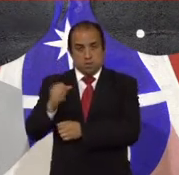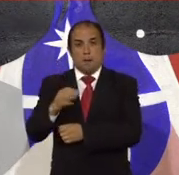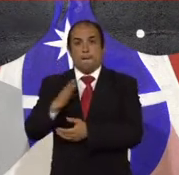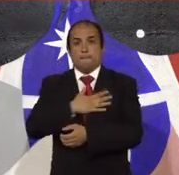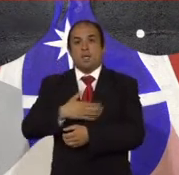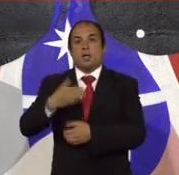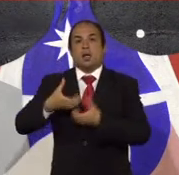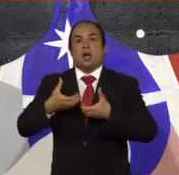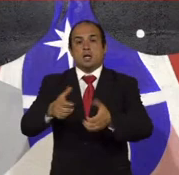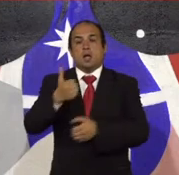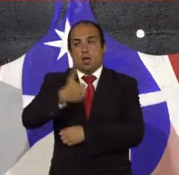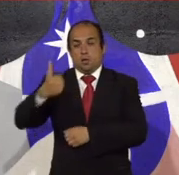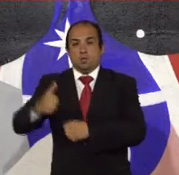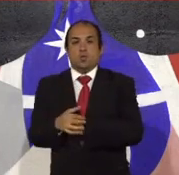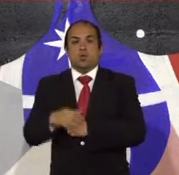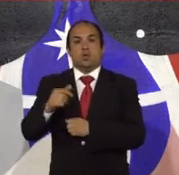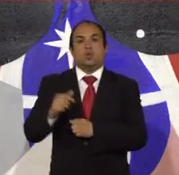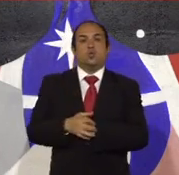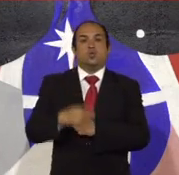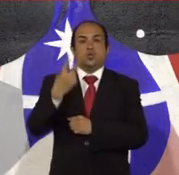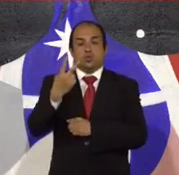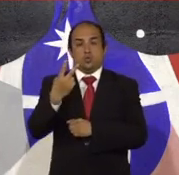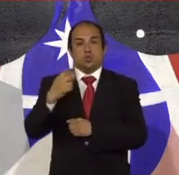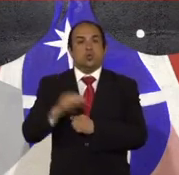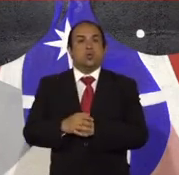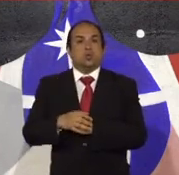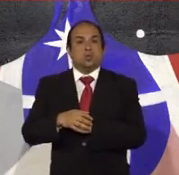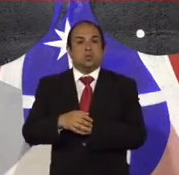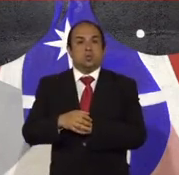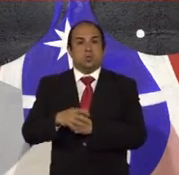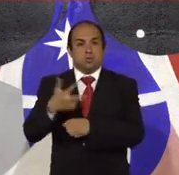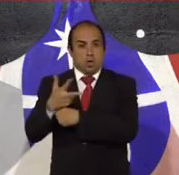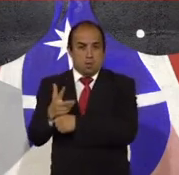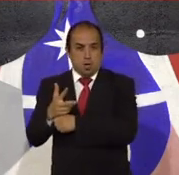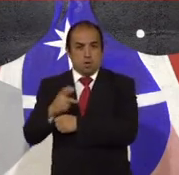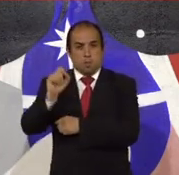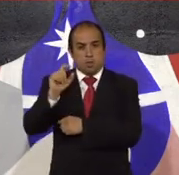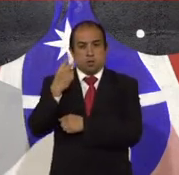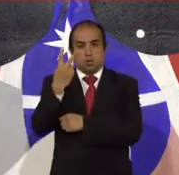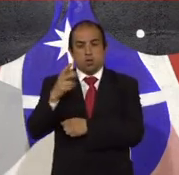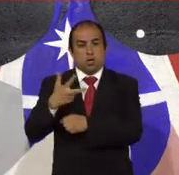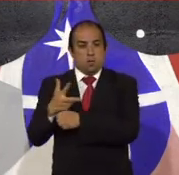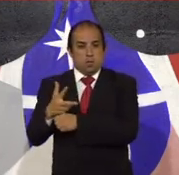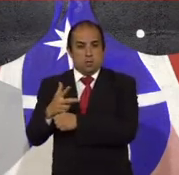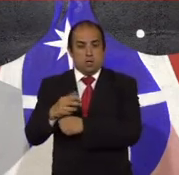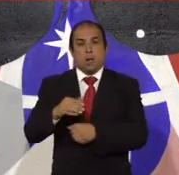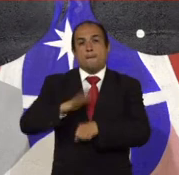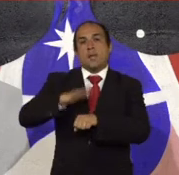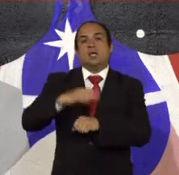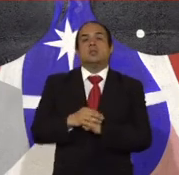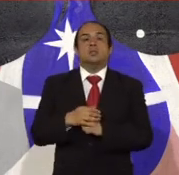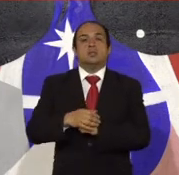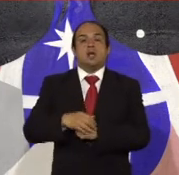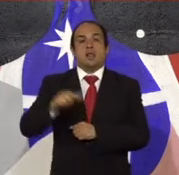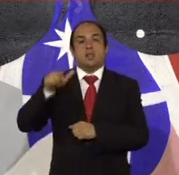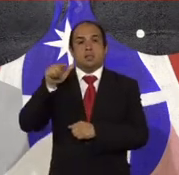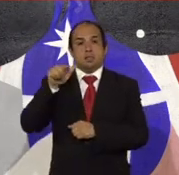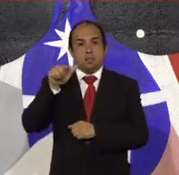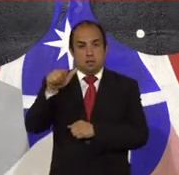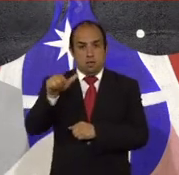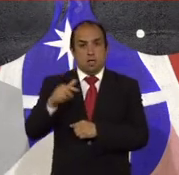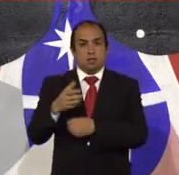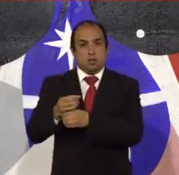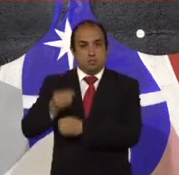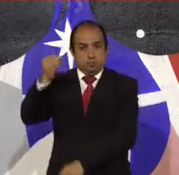con dos cámaras, es decir, 22 cámaras de proyecto mi calle, además de los 17 postes del C5 con los que ya